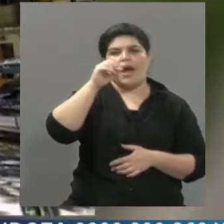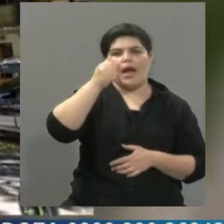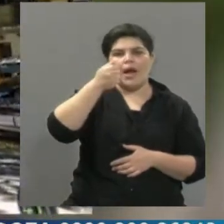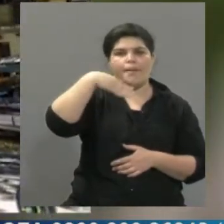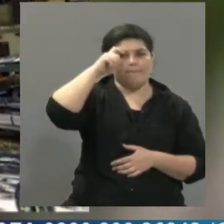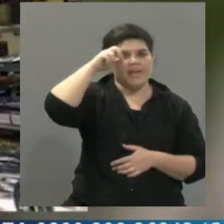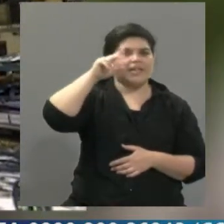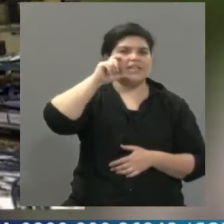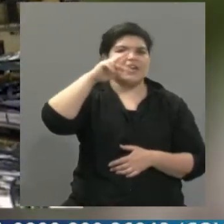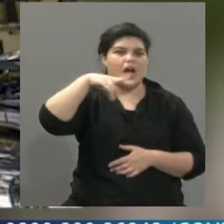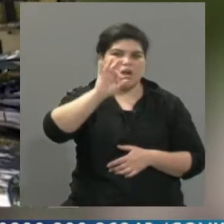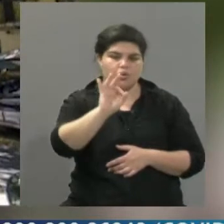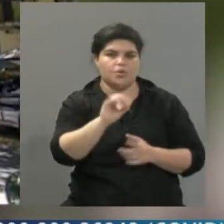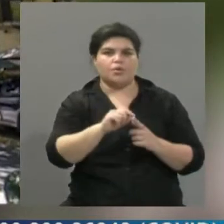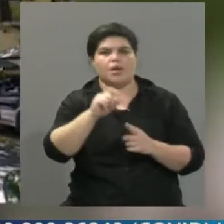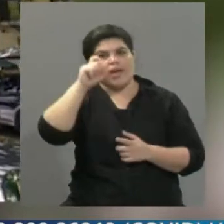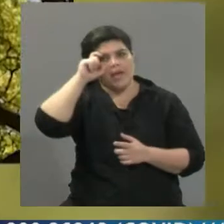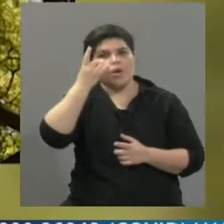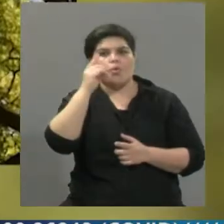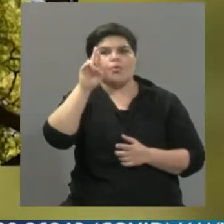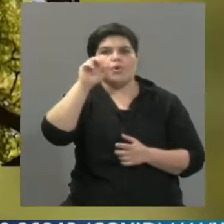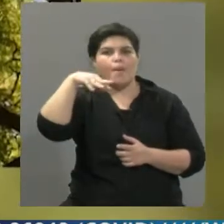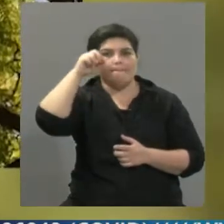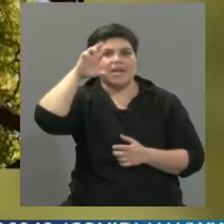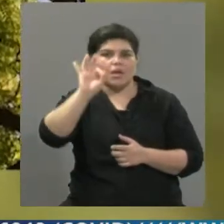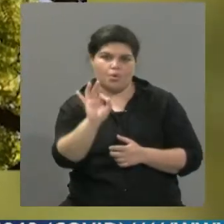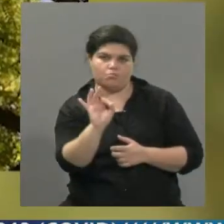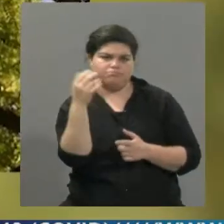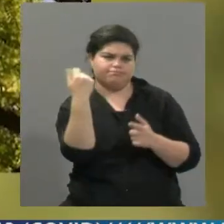las clásicas. Los antiguos sabían de estas cosas.